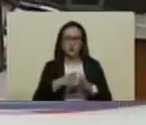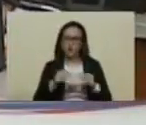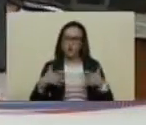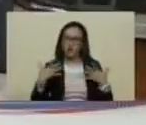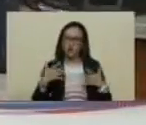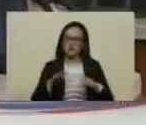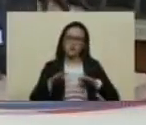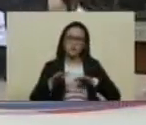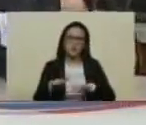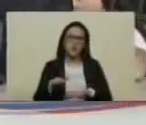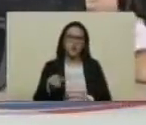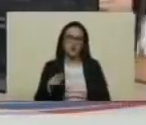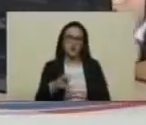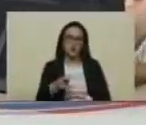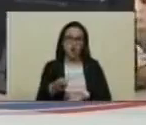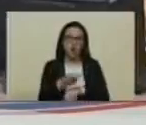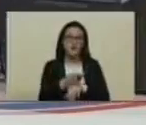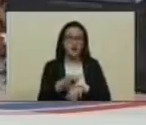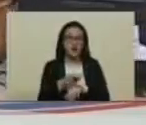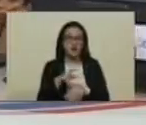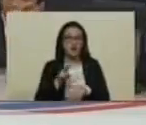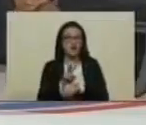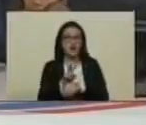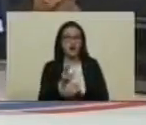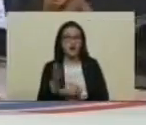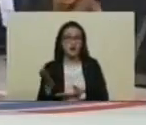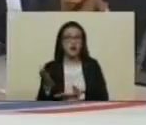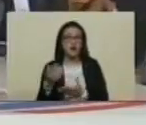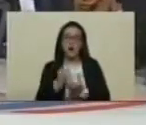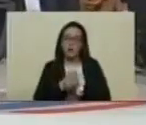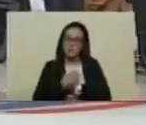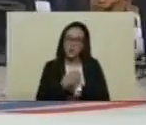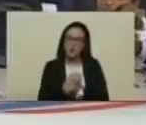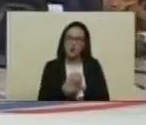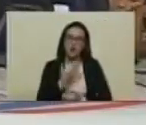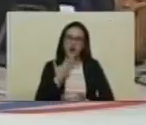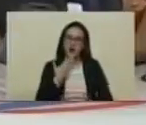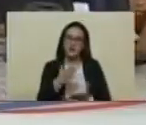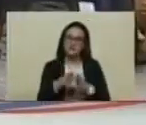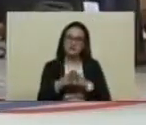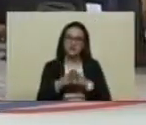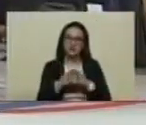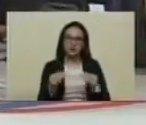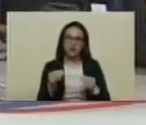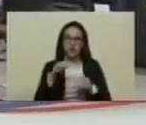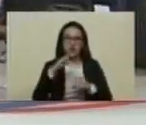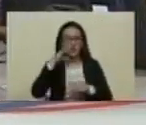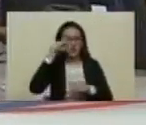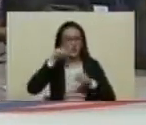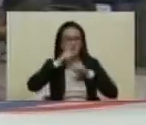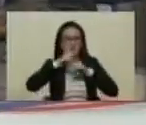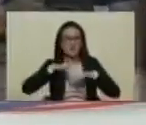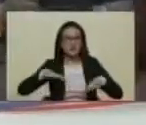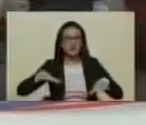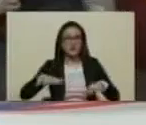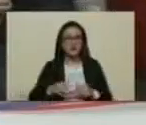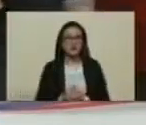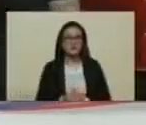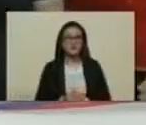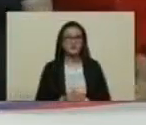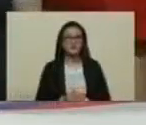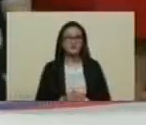gran apoyo de nuestro gobernador, por su amor, por su eficacia. Gracias a todos y que Dios los bendiga.